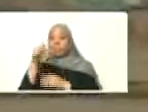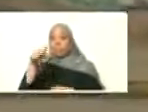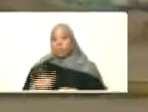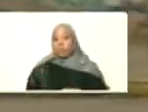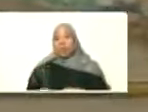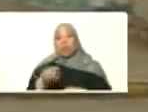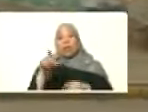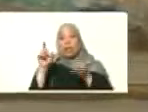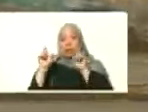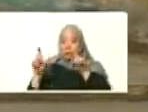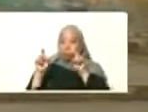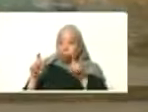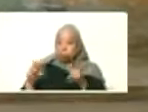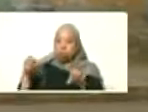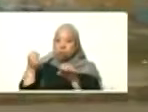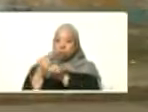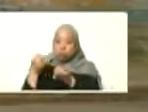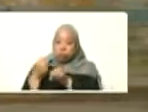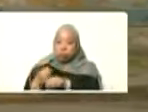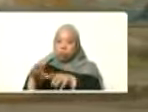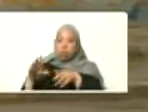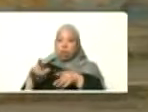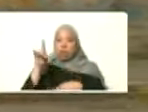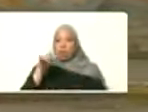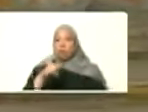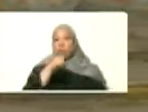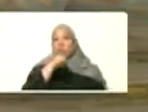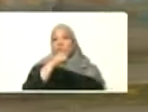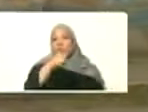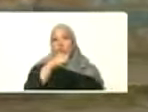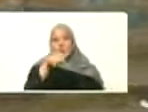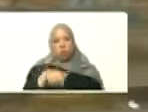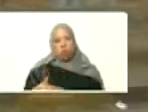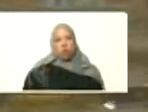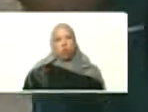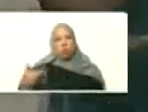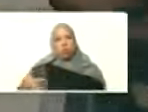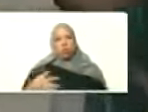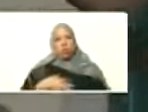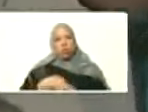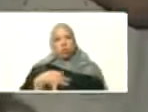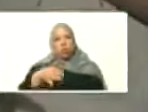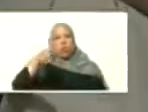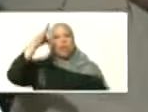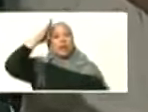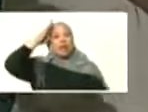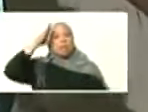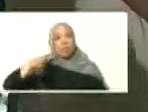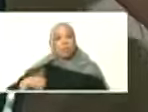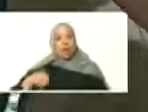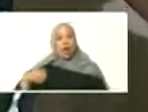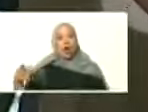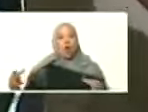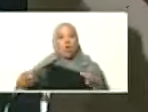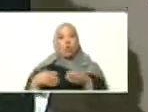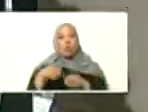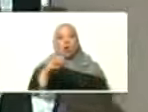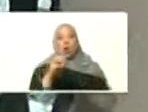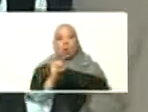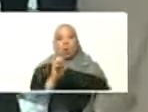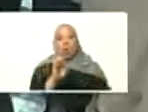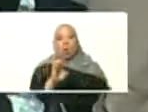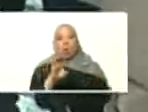volcado, pero en especial yo tengo que informarte, mi presidente, que aquí la Fuerza Armada y la OVE, bueno, están haciendo de la